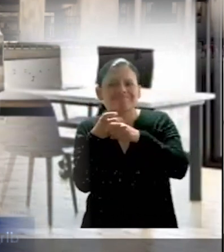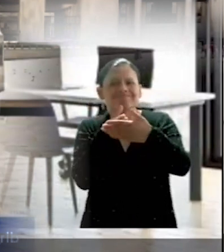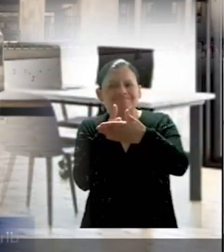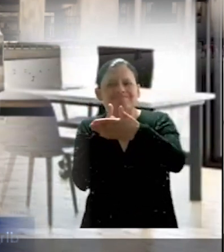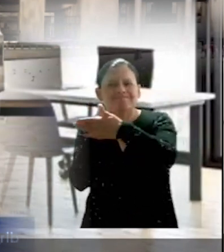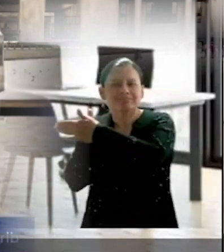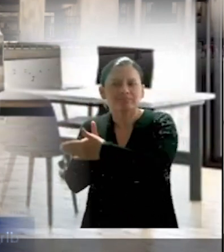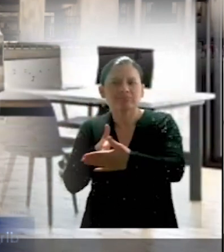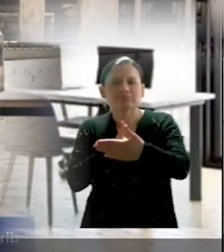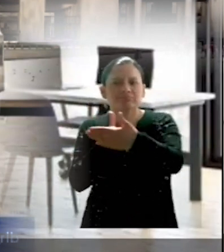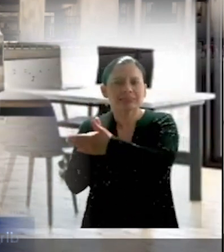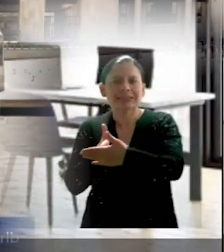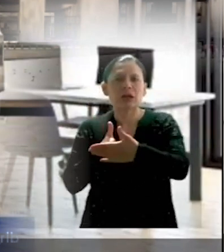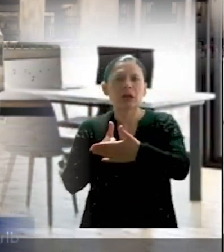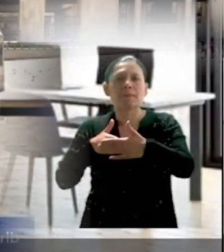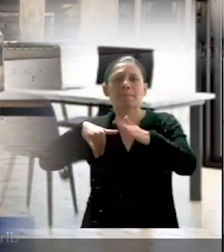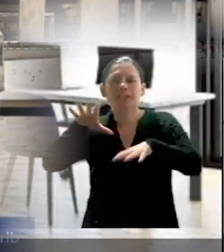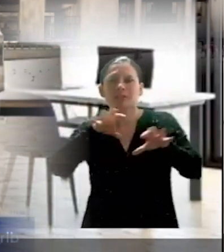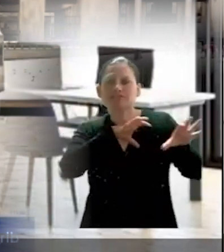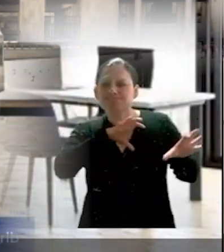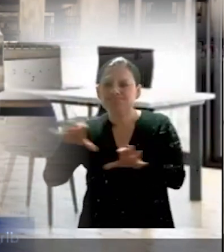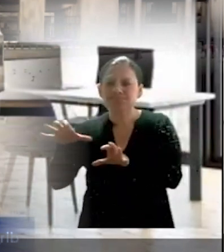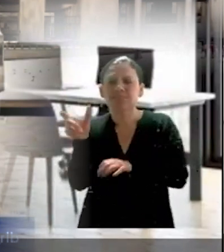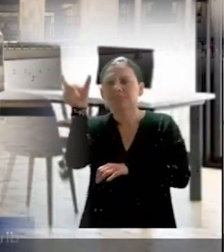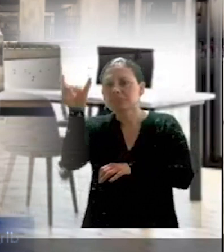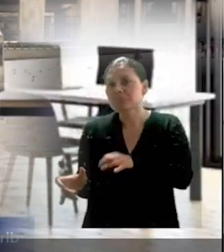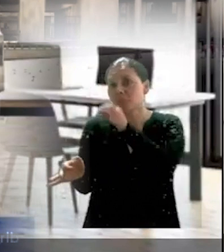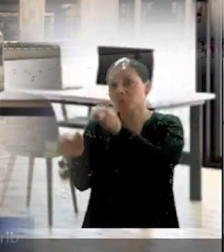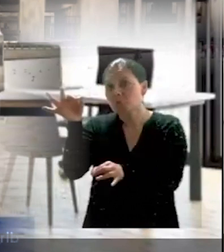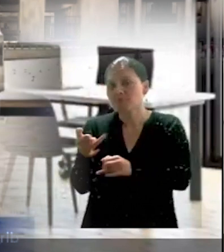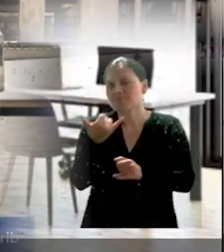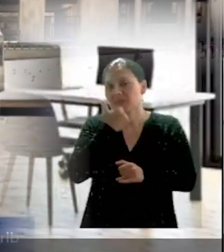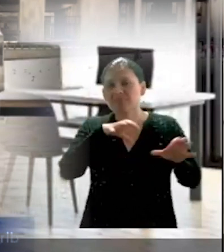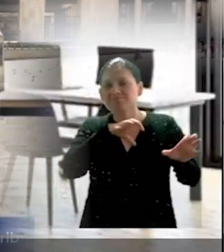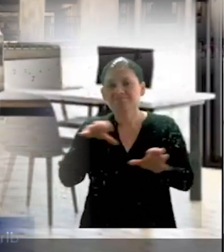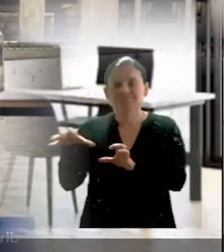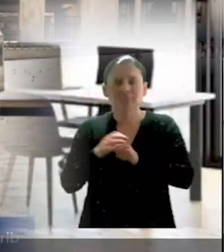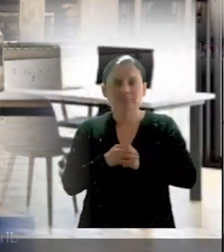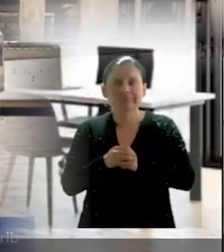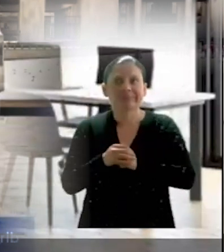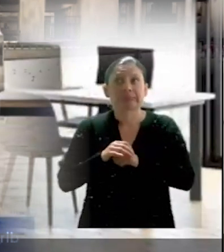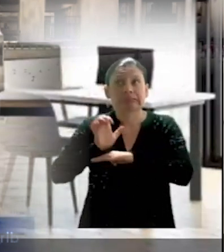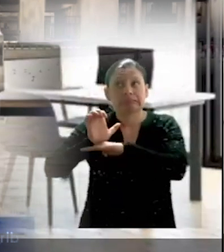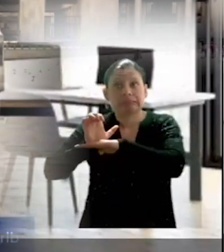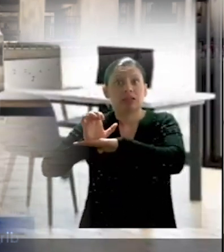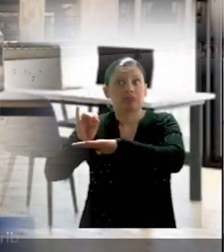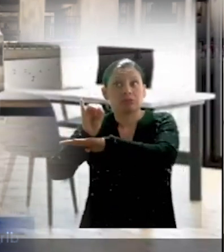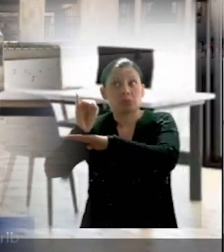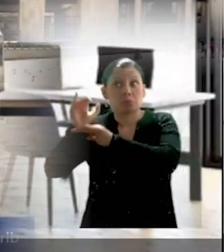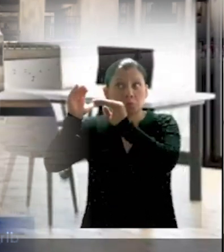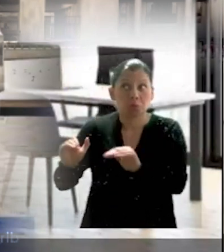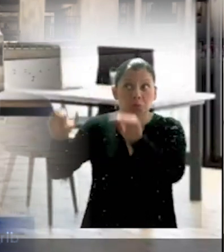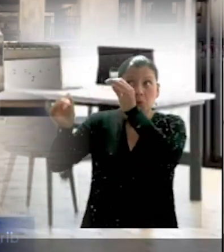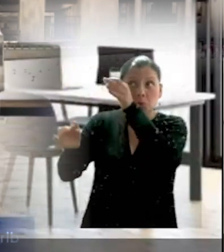las malas conductas asumidas por algunos de sus miembros de altas corporaciones o jueces de otros niveles en relación con el respeto por